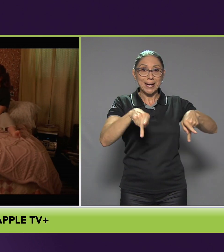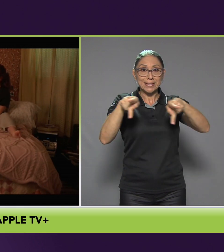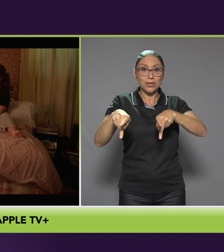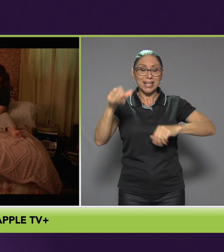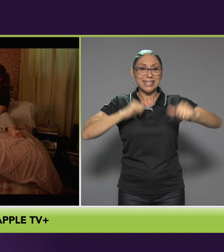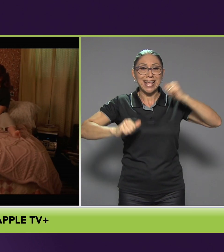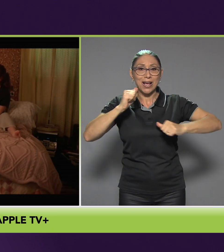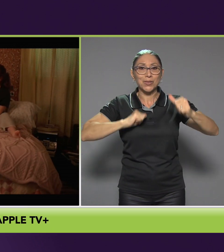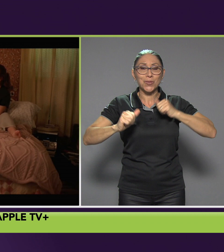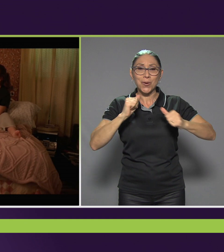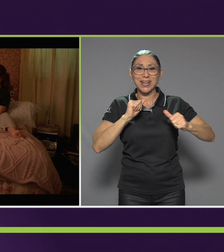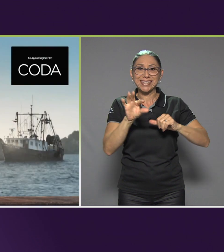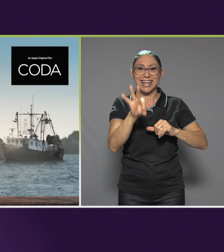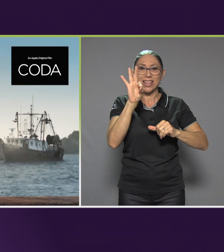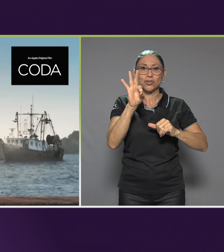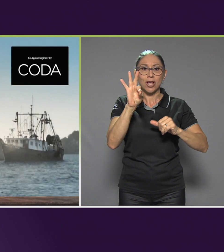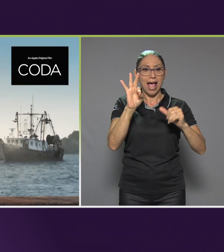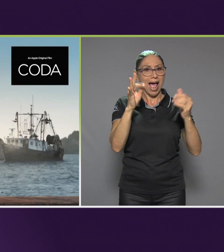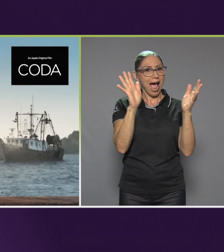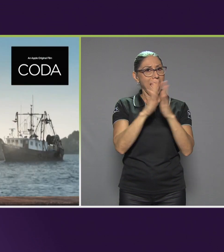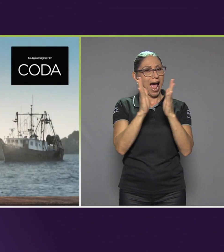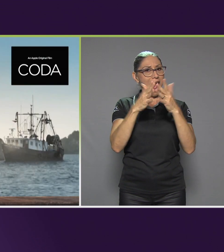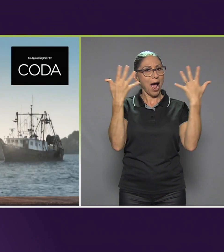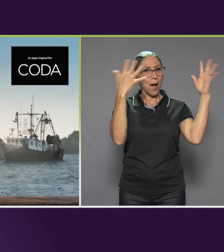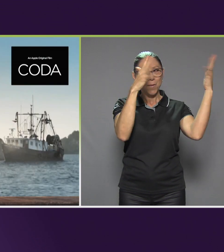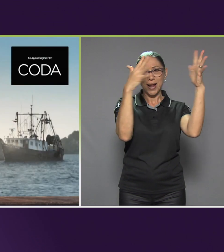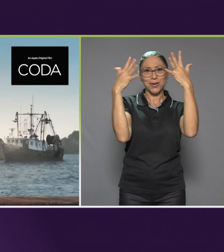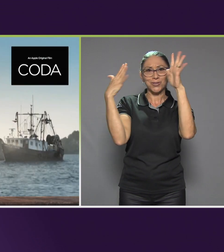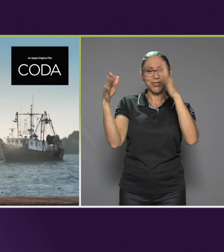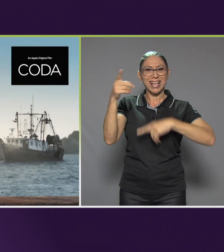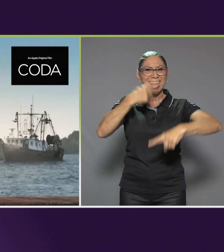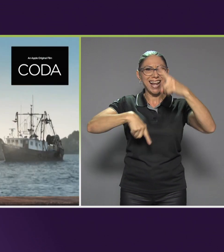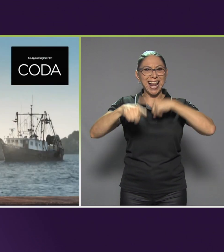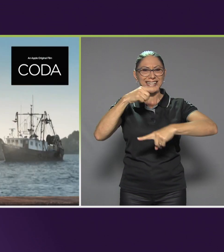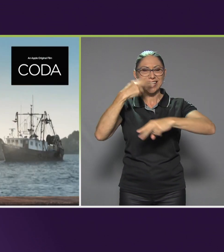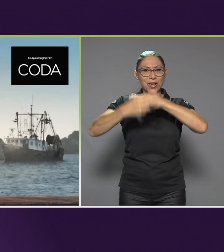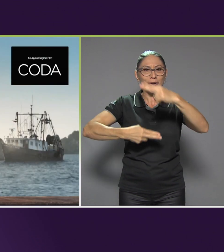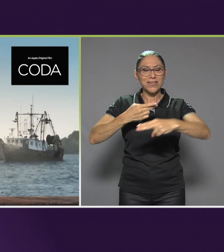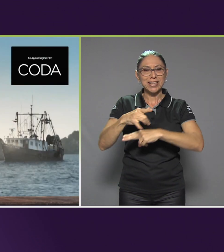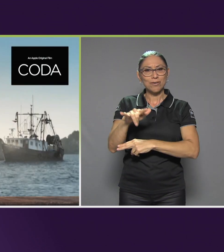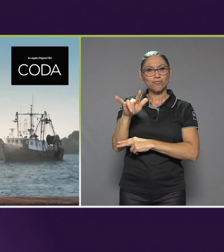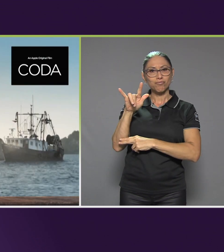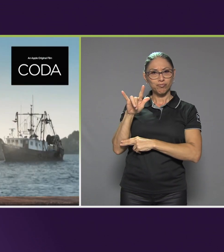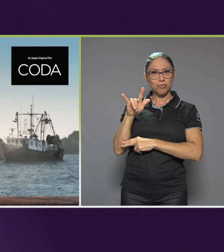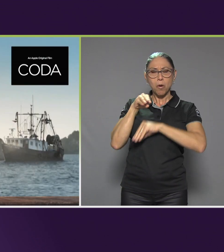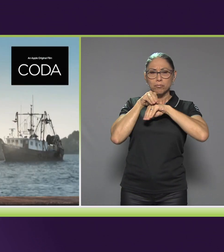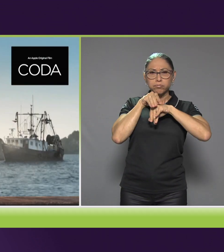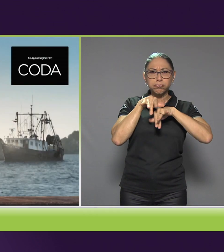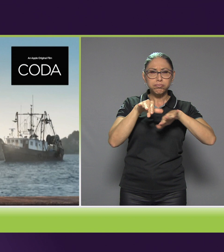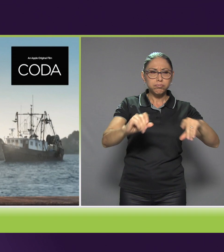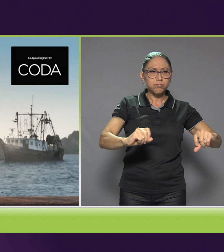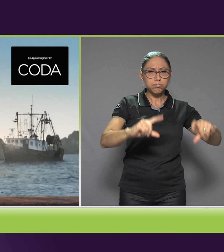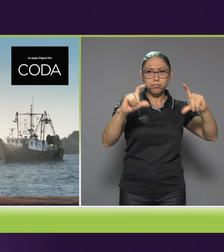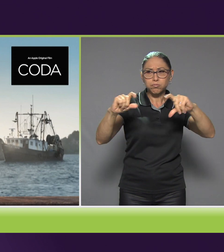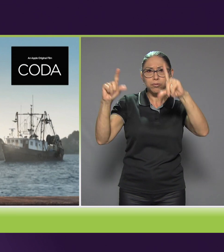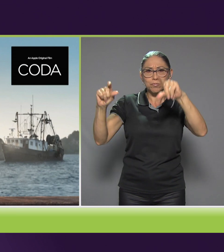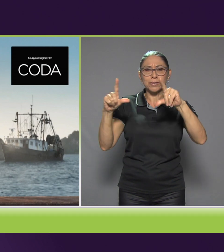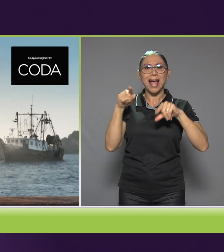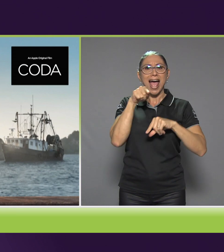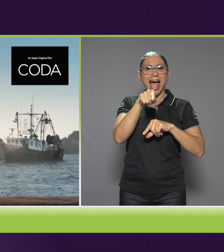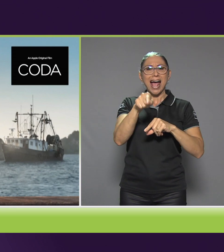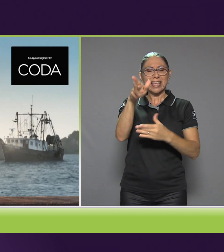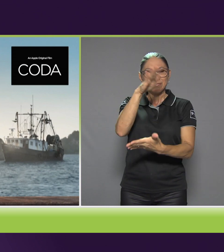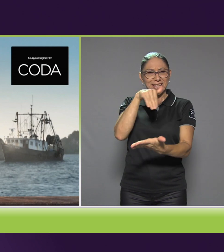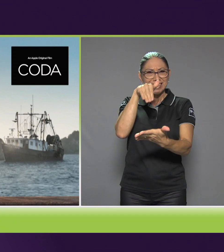Aplausos silentes y la seña universal para decir te amo traspasaron millones de pantallas para poner en el centro de la conversación a